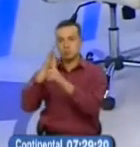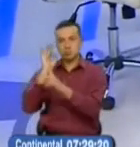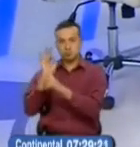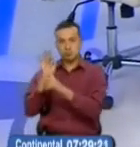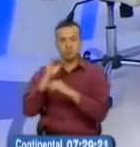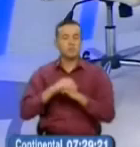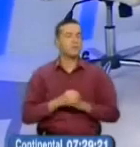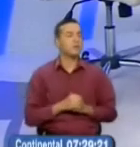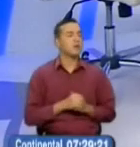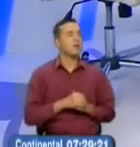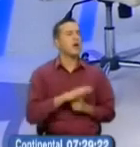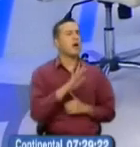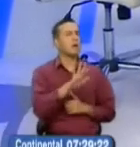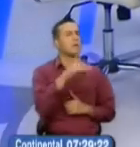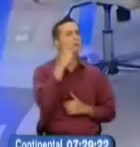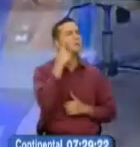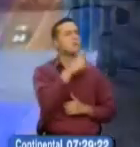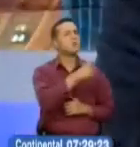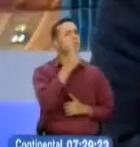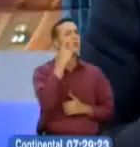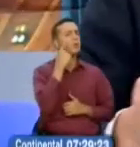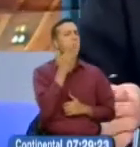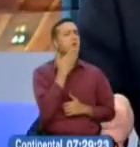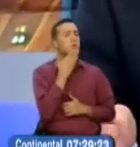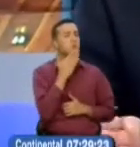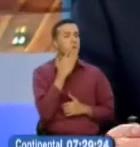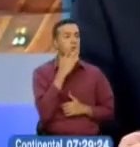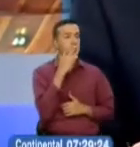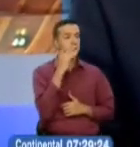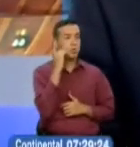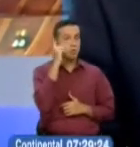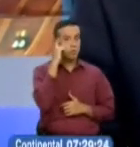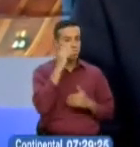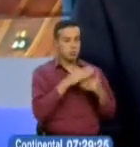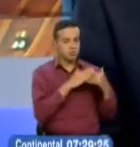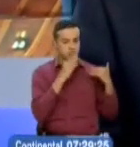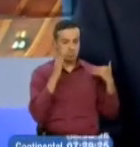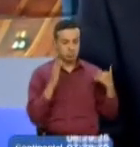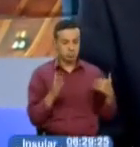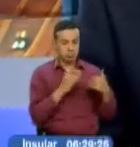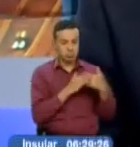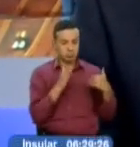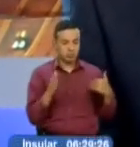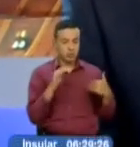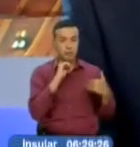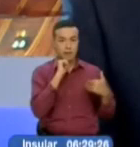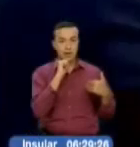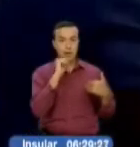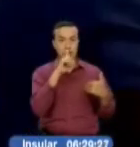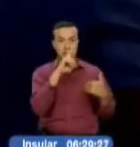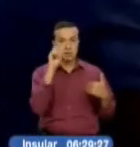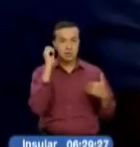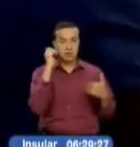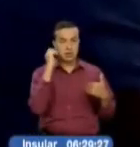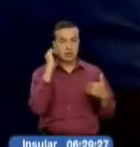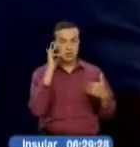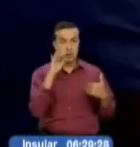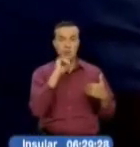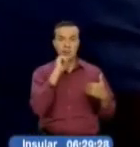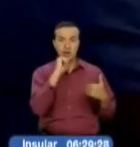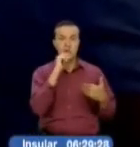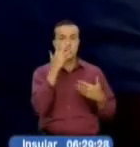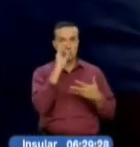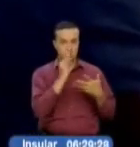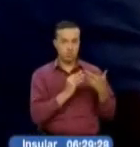ahora cómo cómo visualizas tú los primeros días de este gobierno todavía no tien los 100 en día eh Ya se presentó la